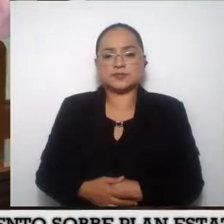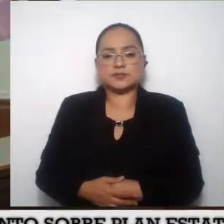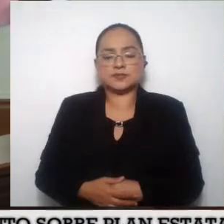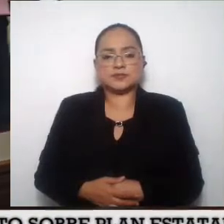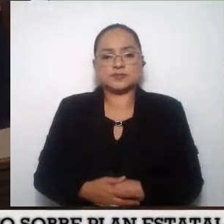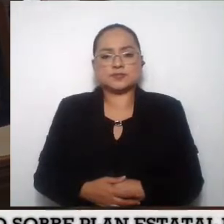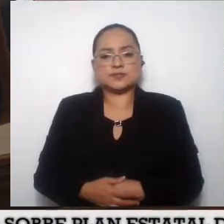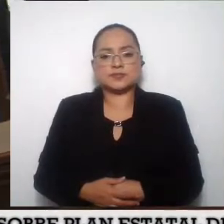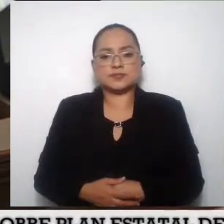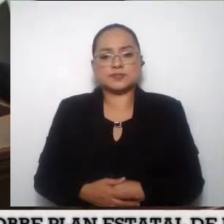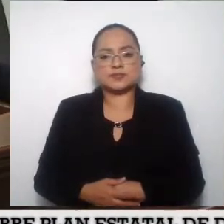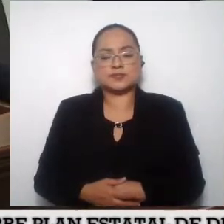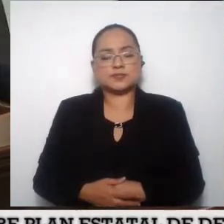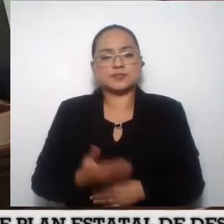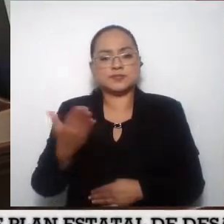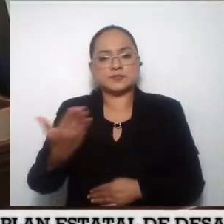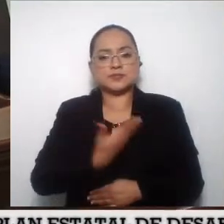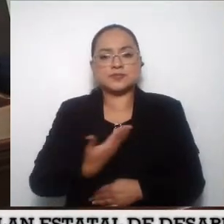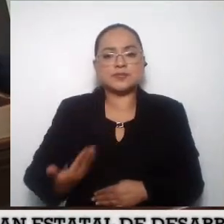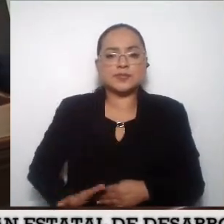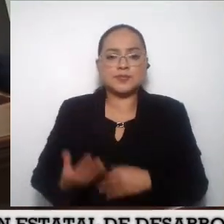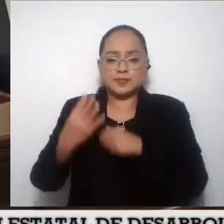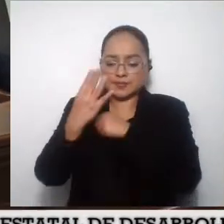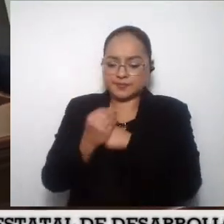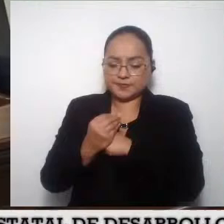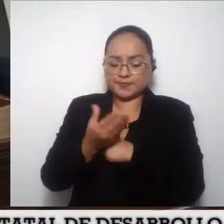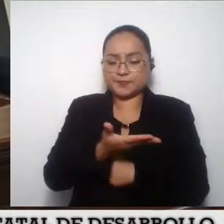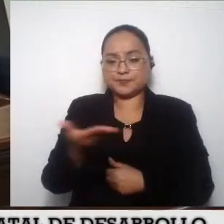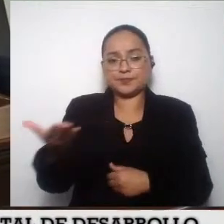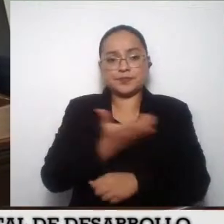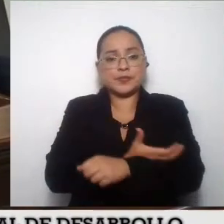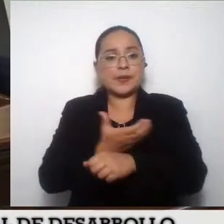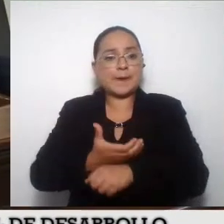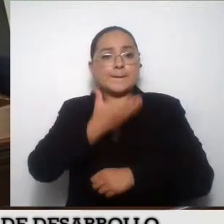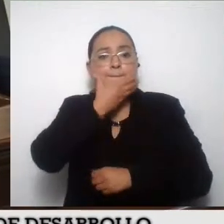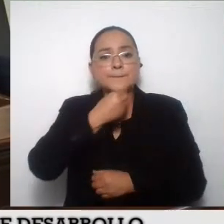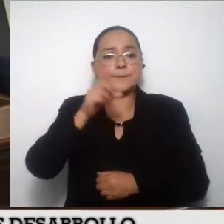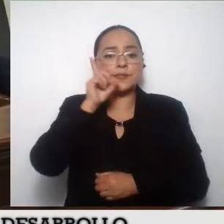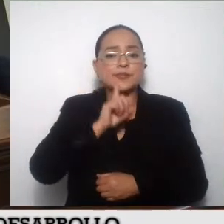Con su permiso, presidente, compañeros.